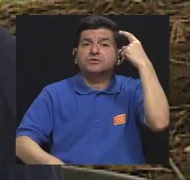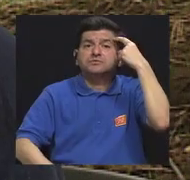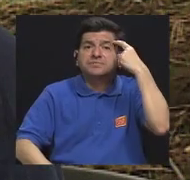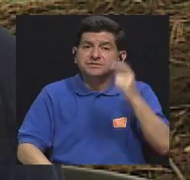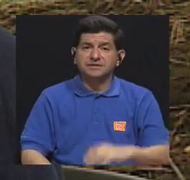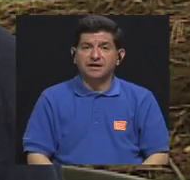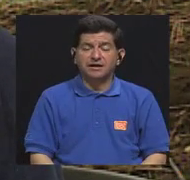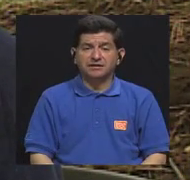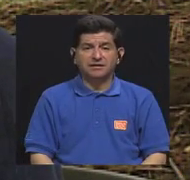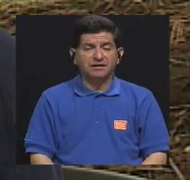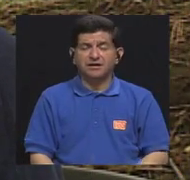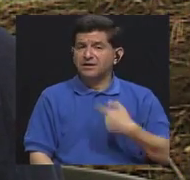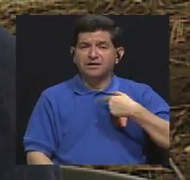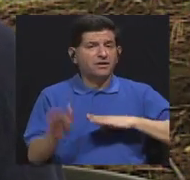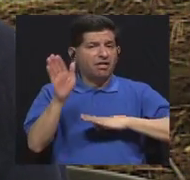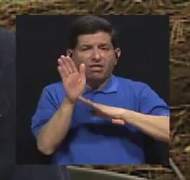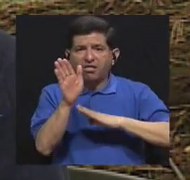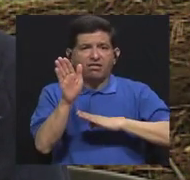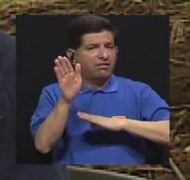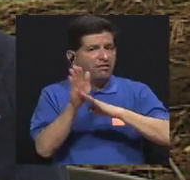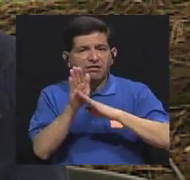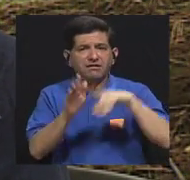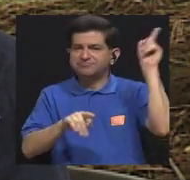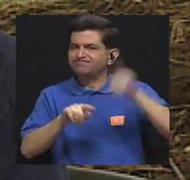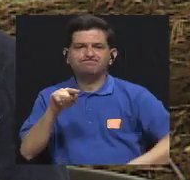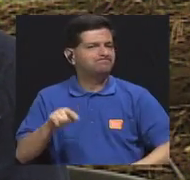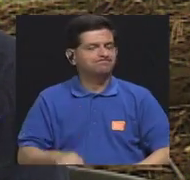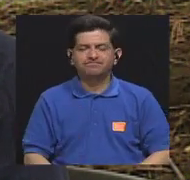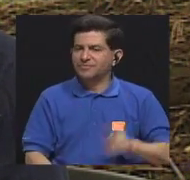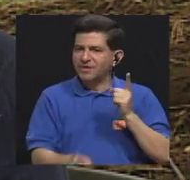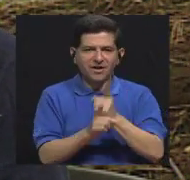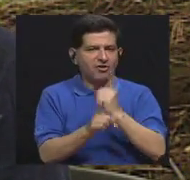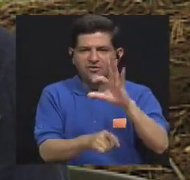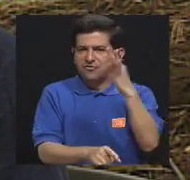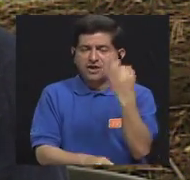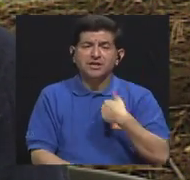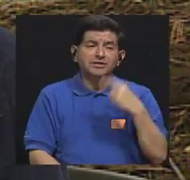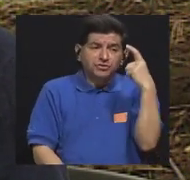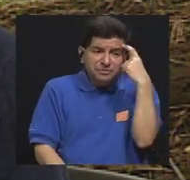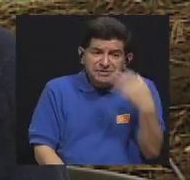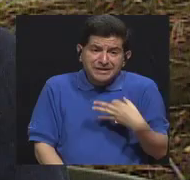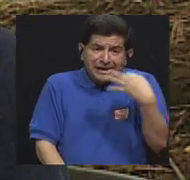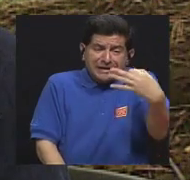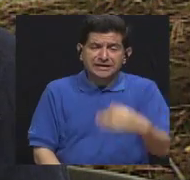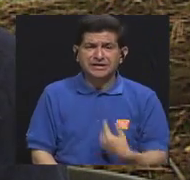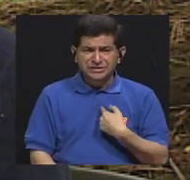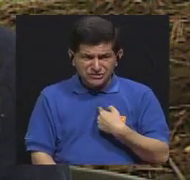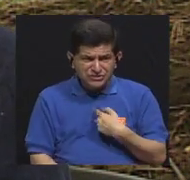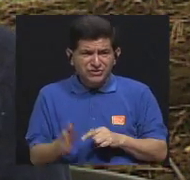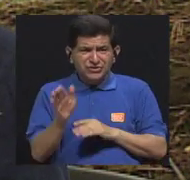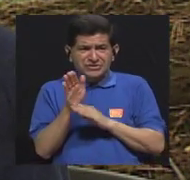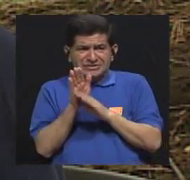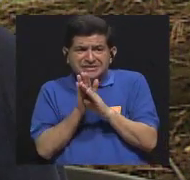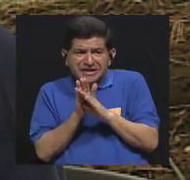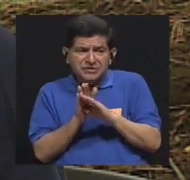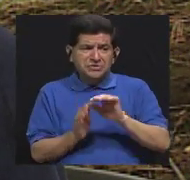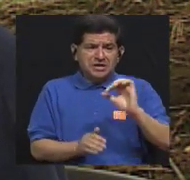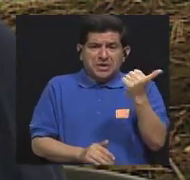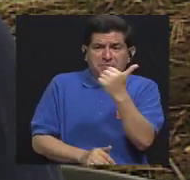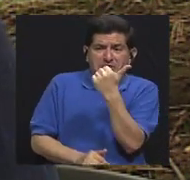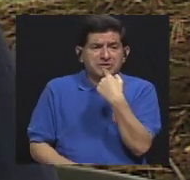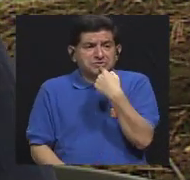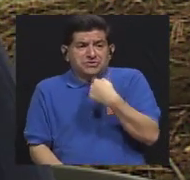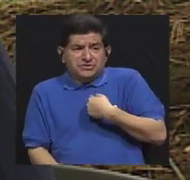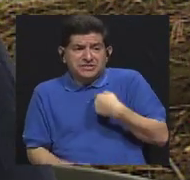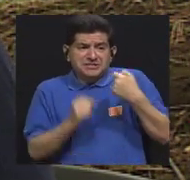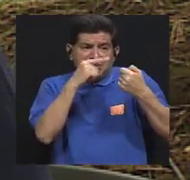que los otros piensan, no puedo desarrollarme de manera correcta. Porque si yo estoy pensando todos los días, desarrollarme porque